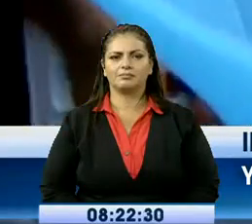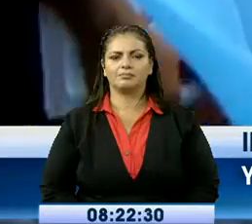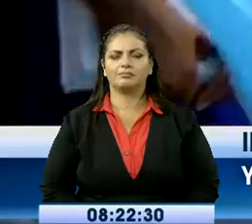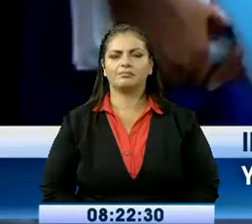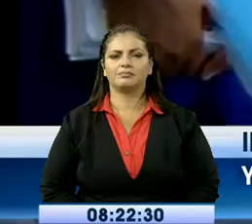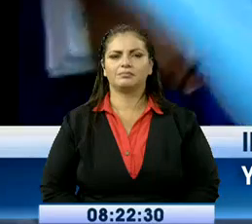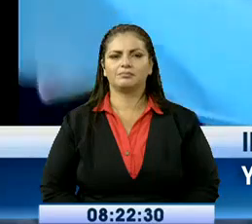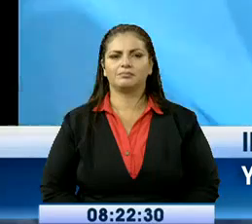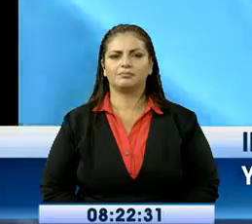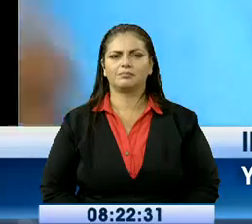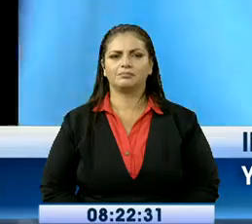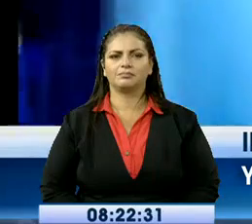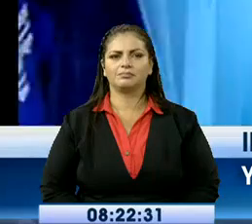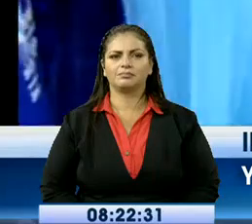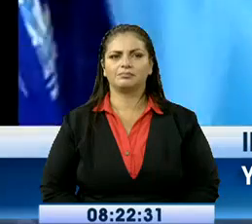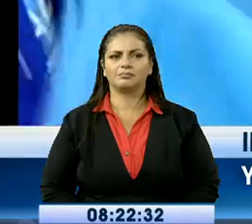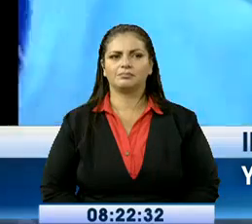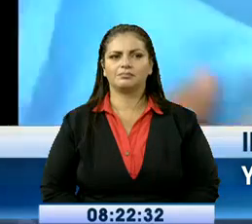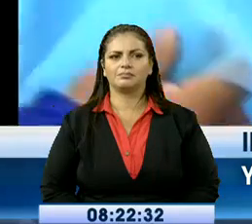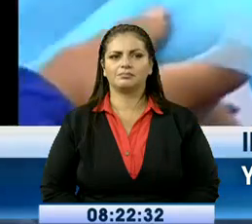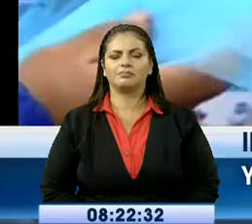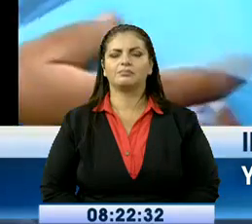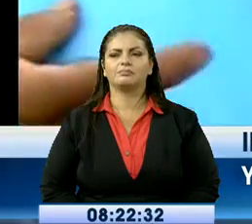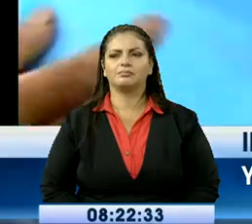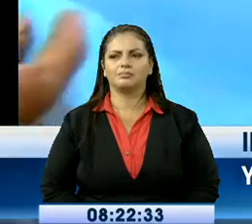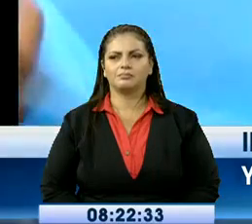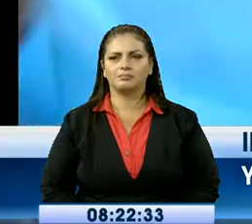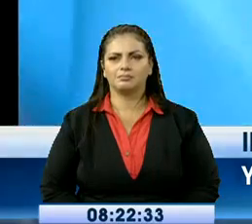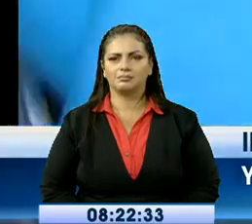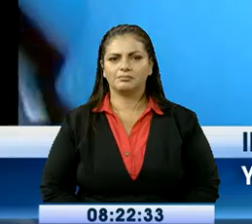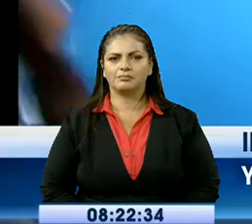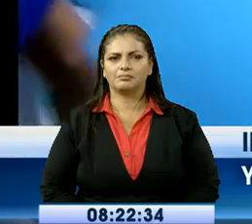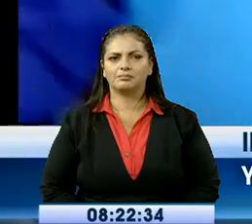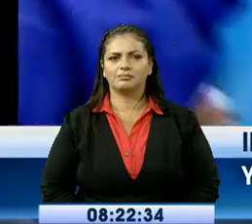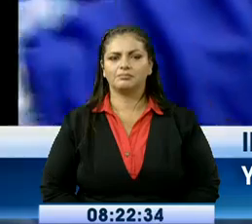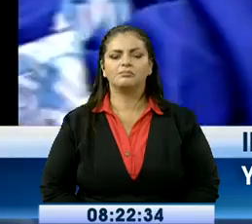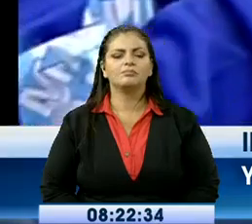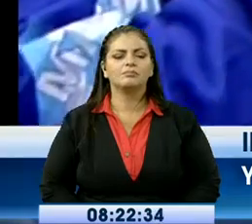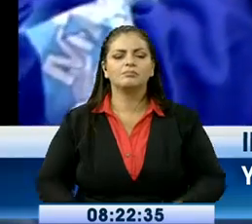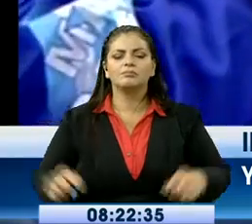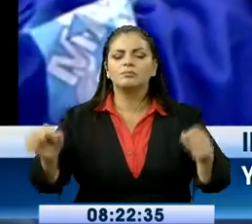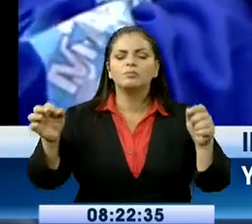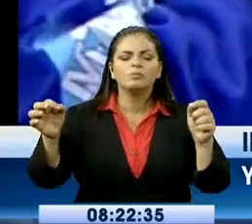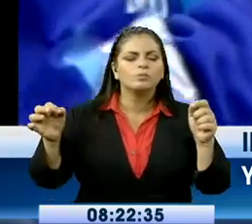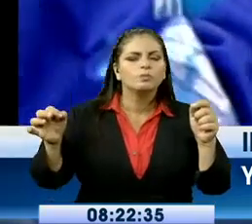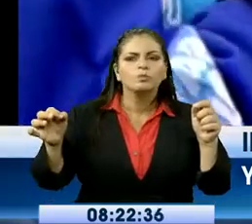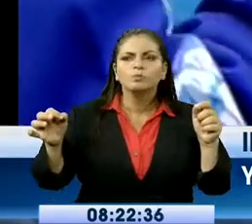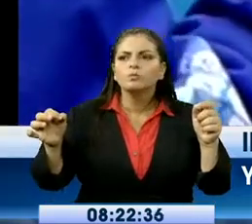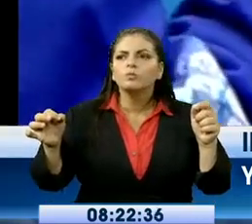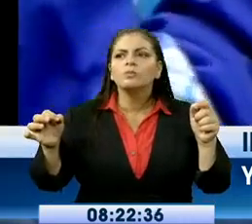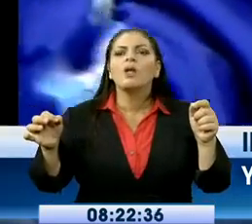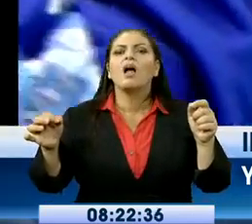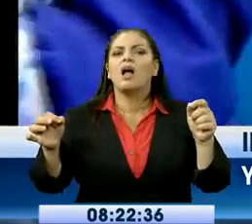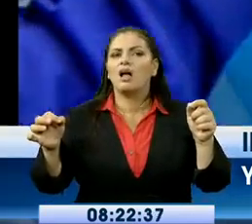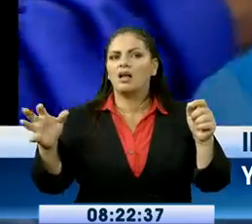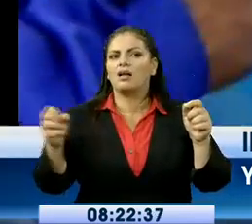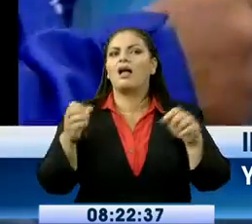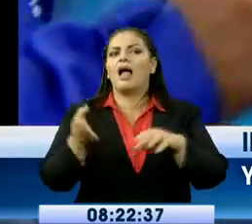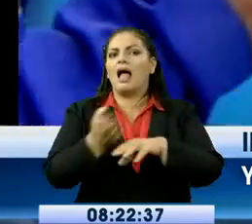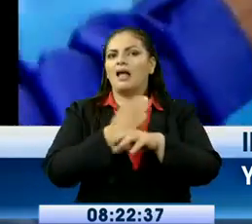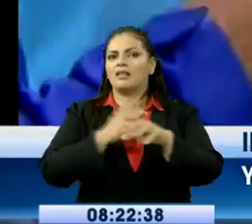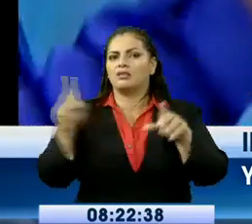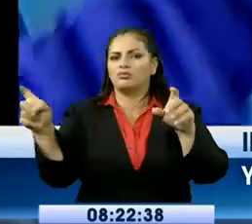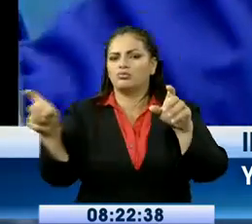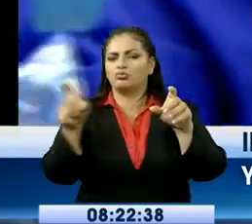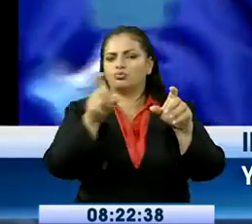puntas. Perfecto. Bueno, sí, y además tiene... ¿No tiene un olor? Tiene... Dipilente tiene, el líquido. Ah, ok. Esto